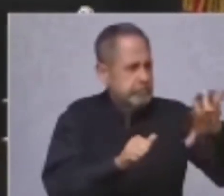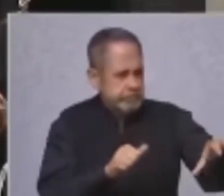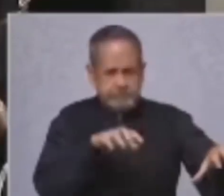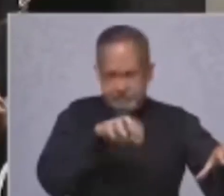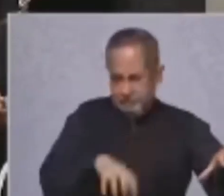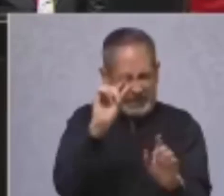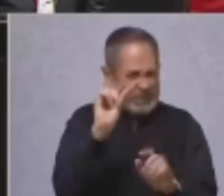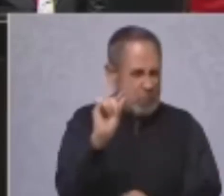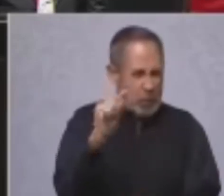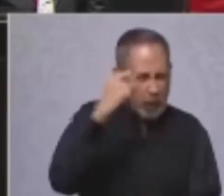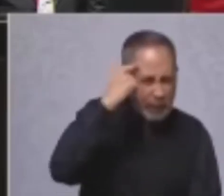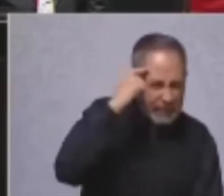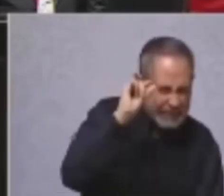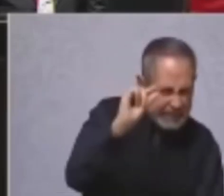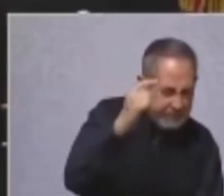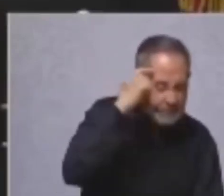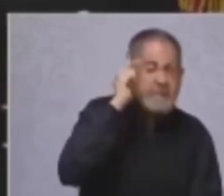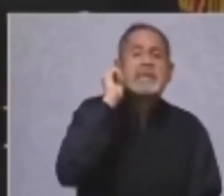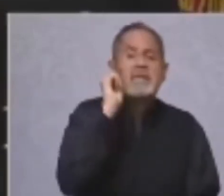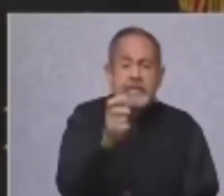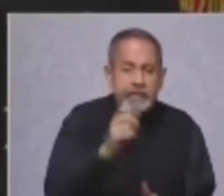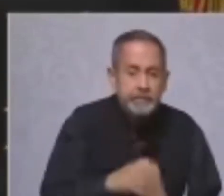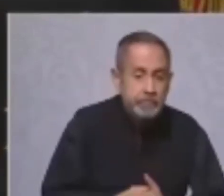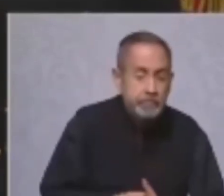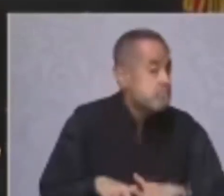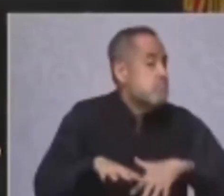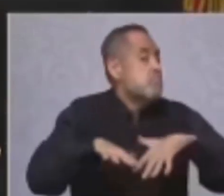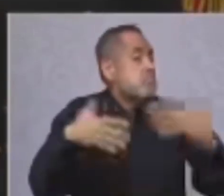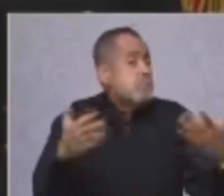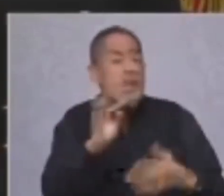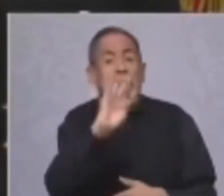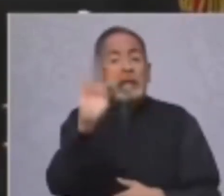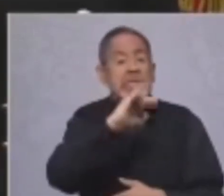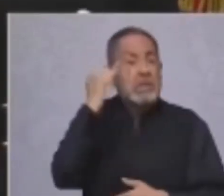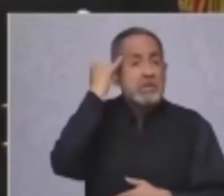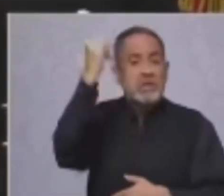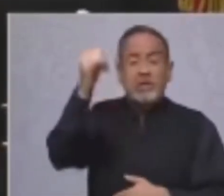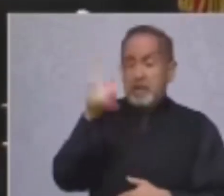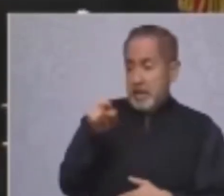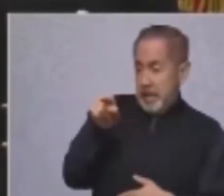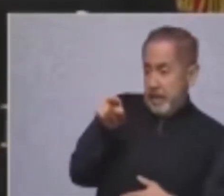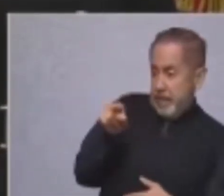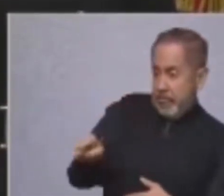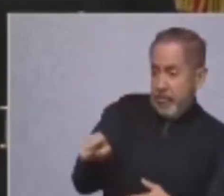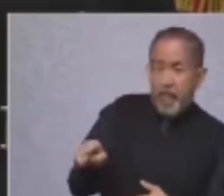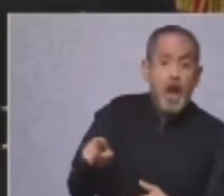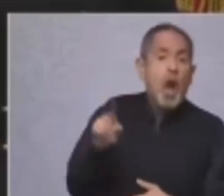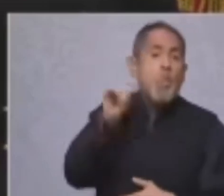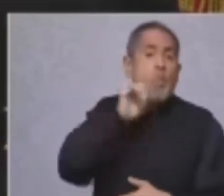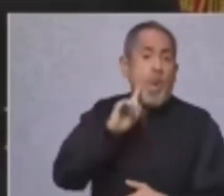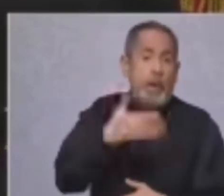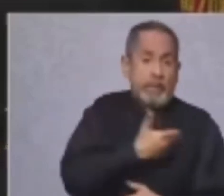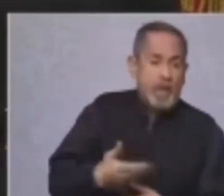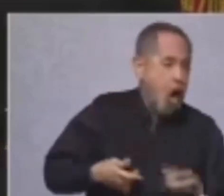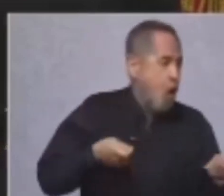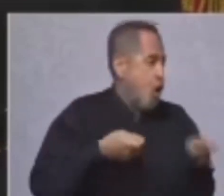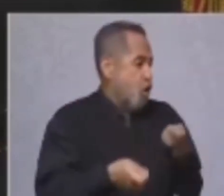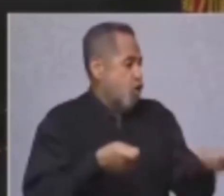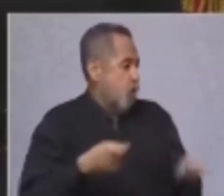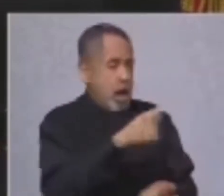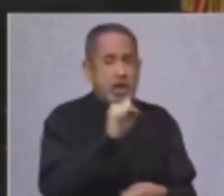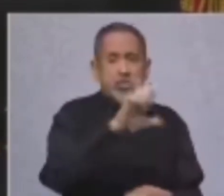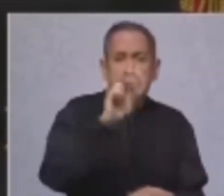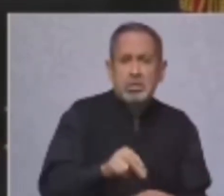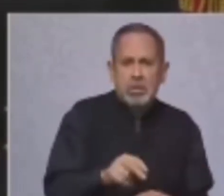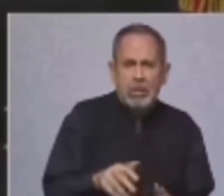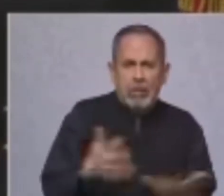Judicial. Si el objetivo hubiera sido que la presidenta controlara la Suprema Corte, hubiéramos hecho